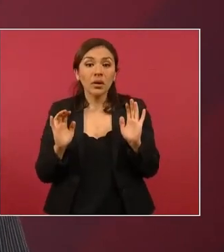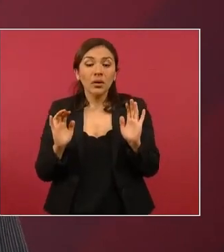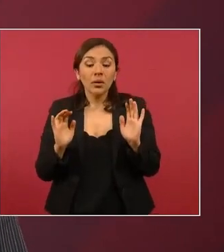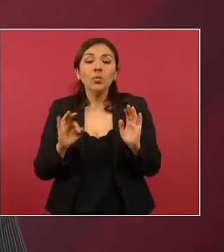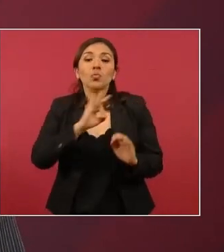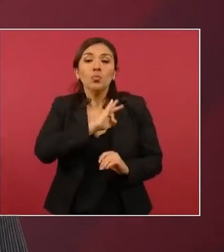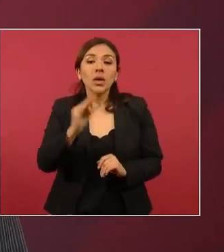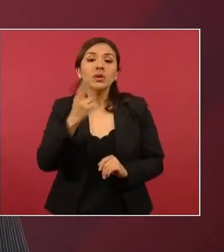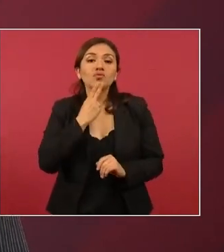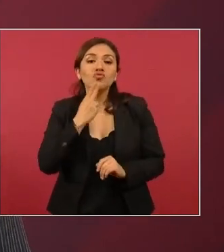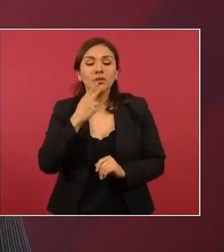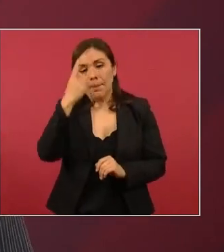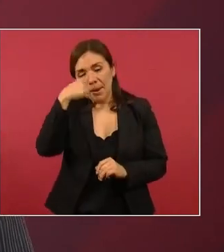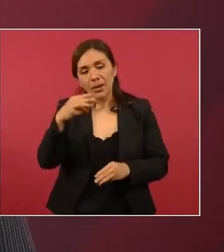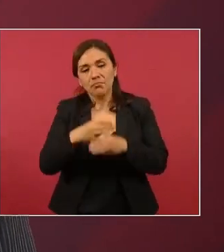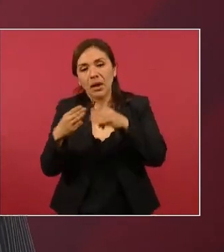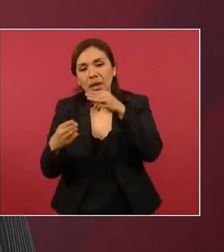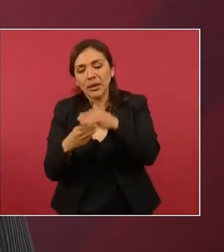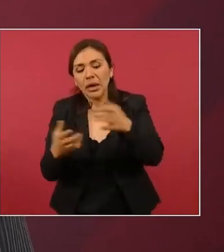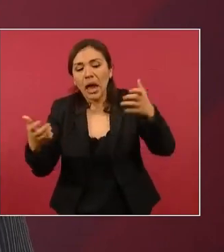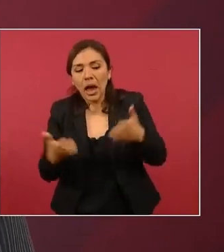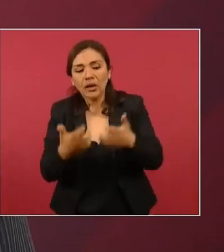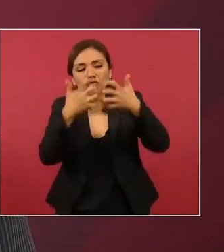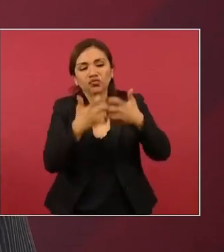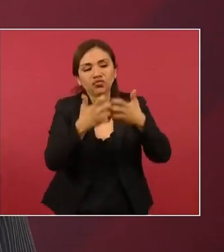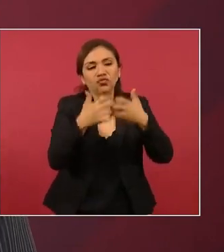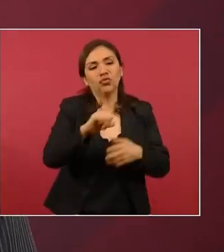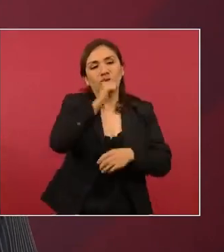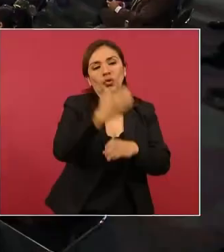se utilice como materia prima en México.